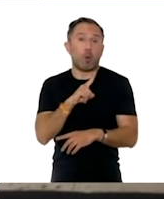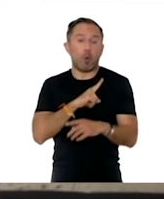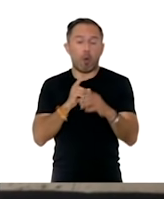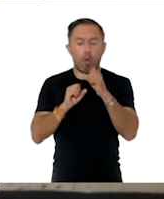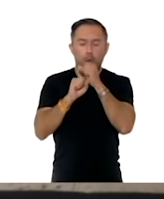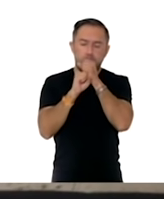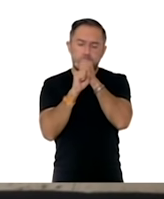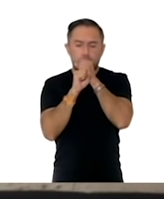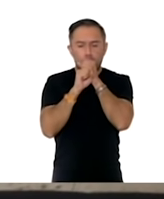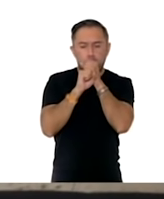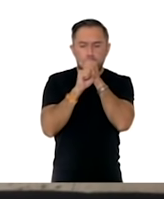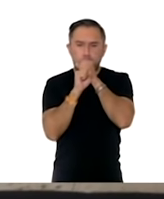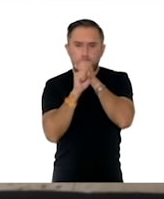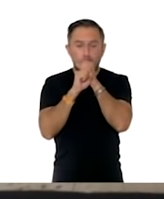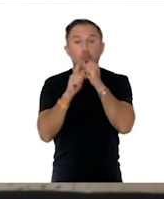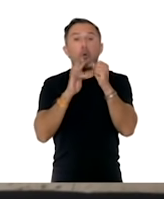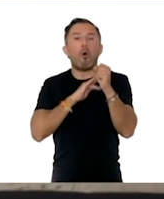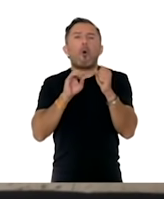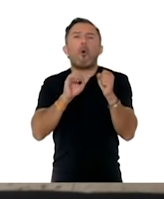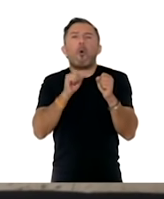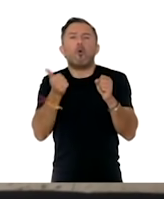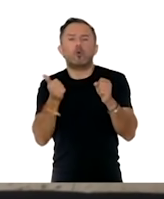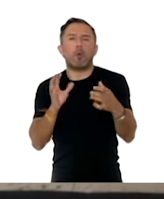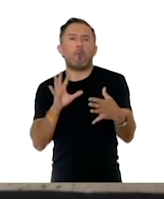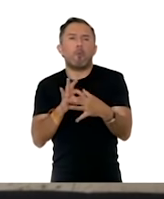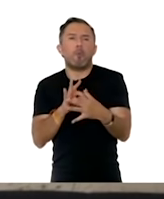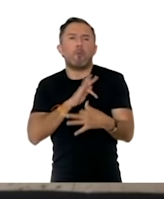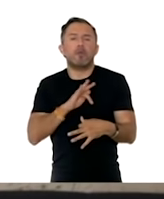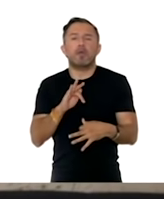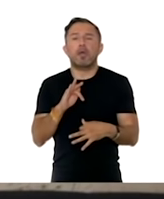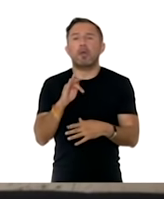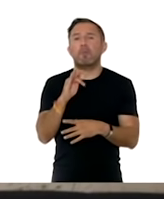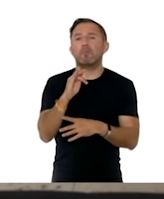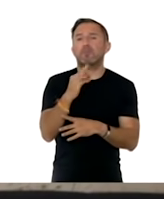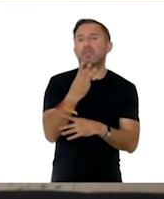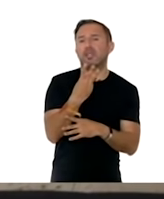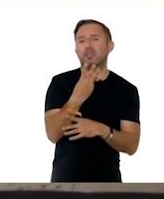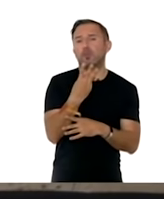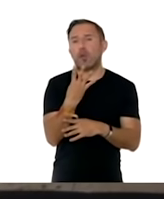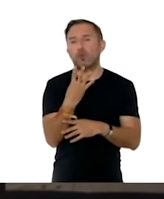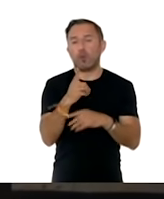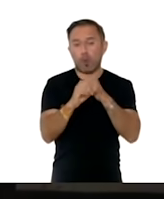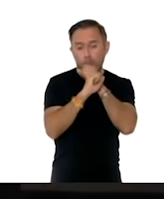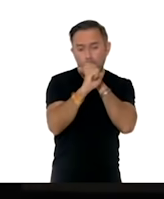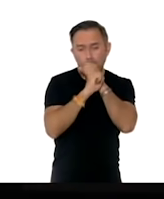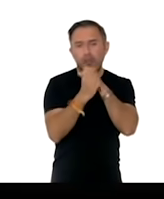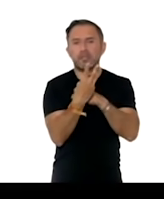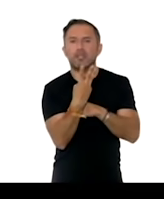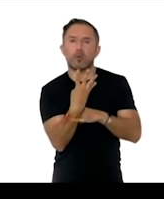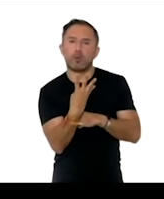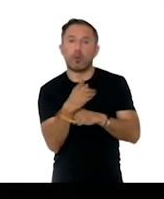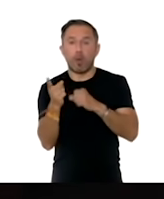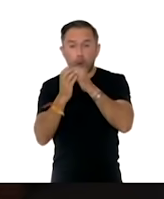número de trombones en una orquesta puede llegar de ser 3 a 4 y el de la tuba 1.